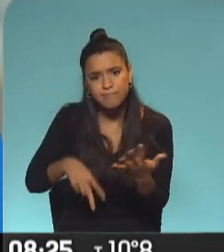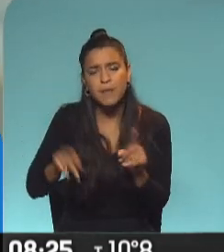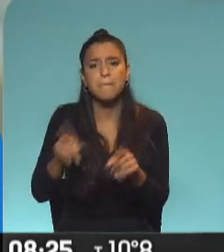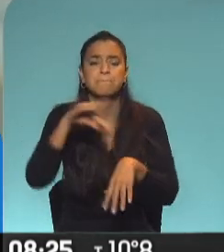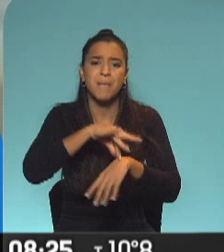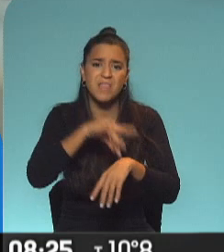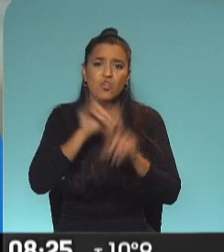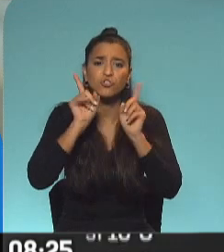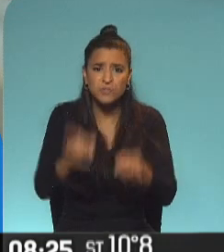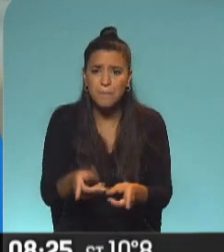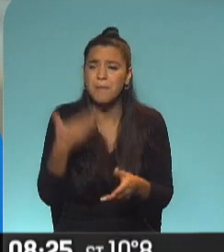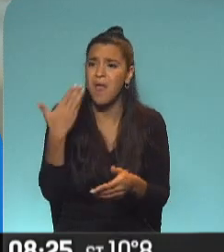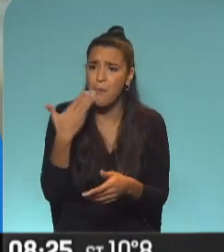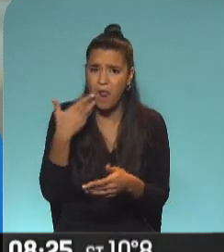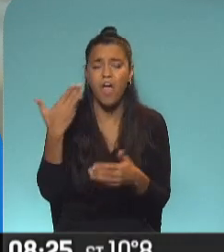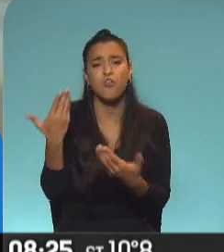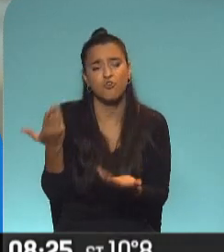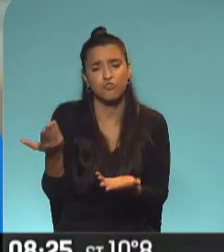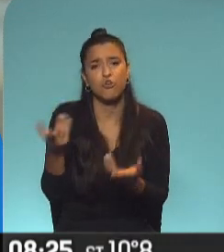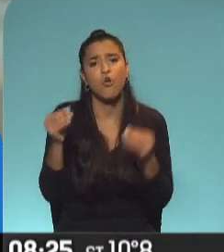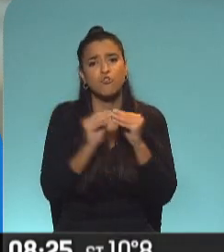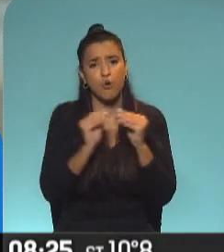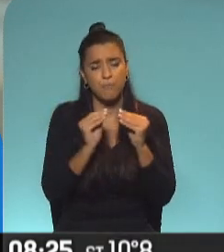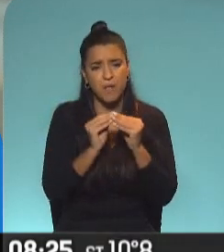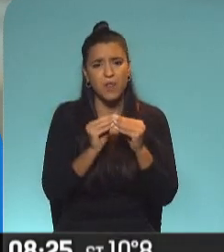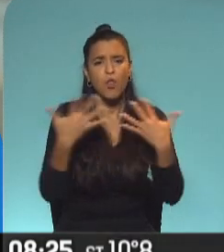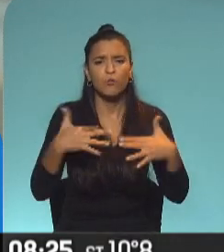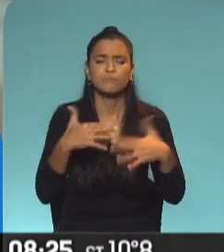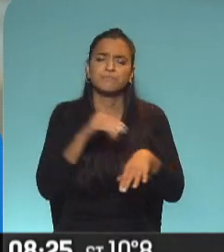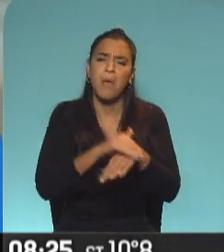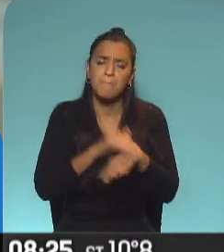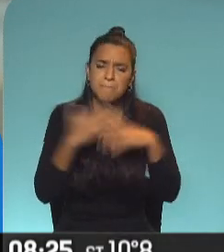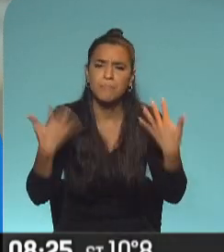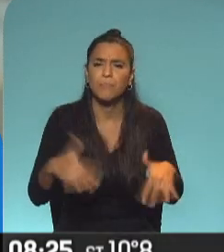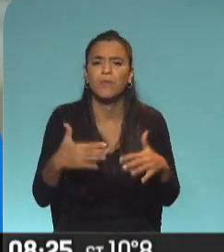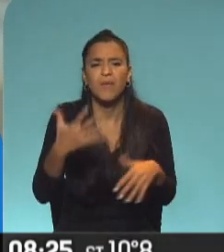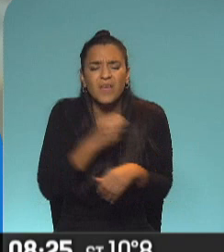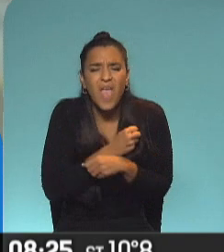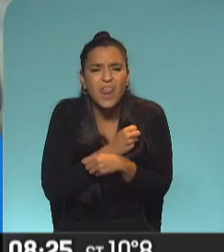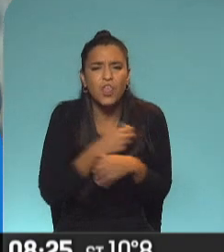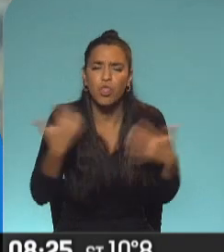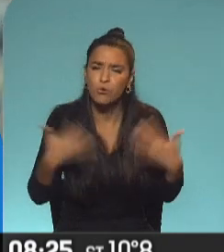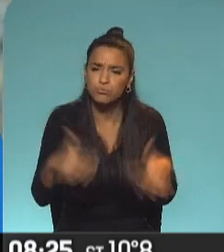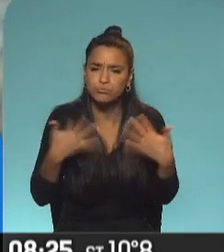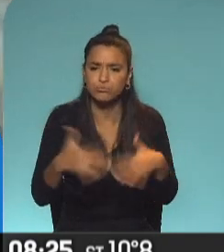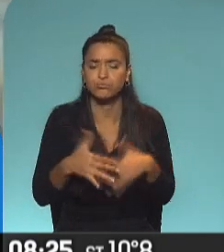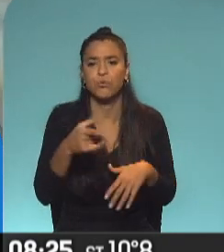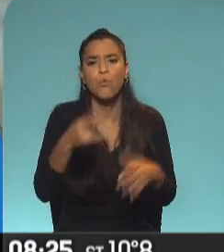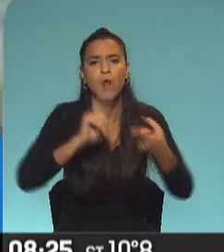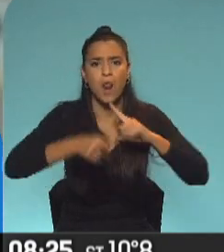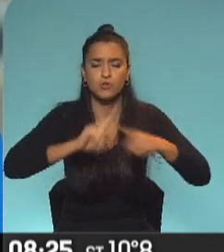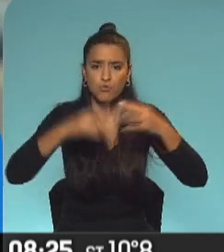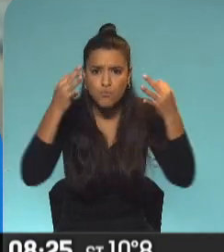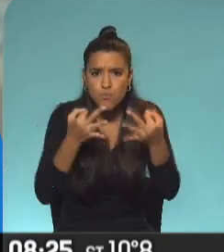residentes le han dedicado una palabra un compañero esté muy amigable muy querido en el servicio con una buena relación